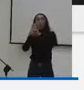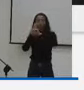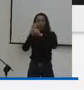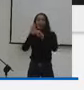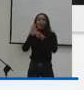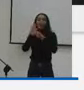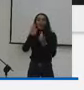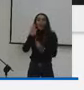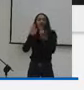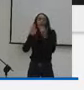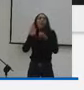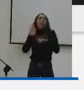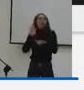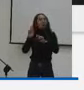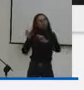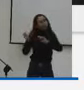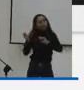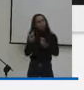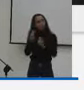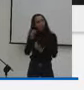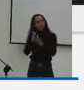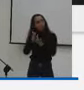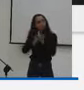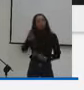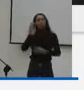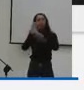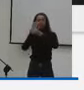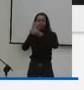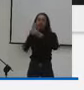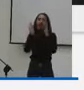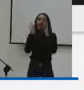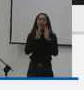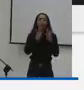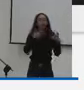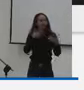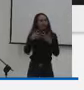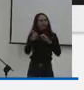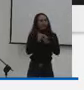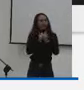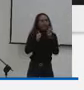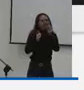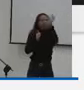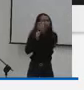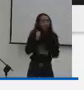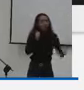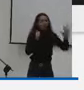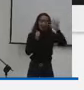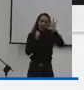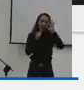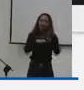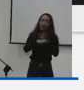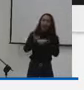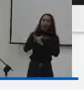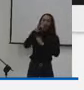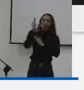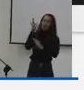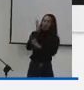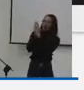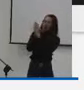adelanto en lo que estamos buscando en el sistema nacional del deporte. Así que me uno a las palabras